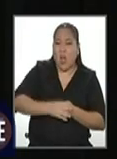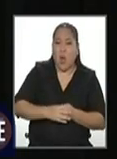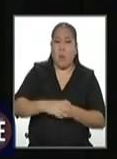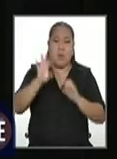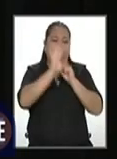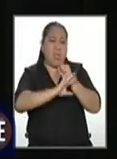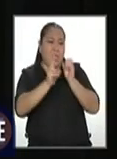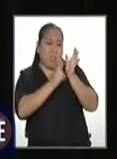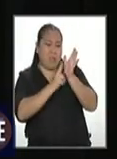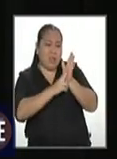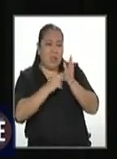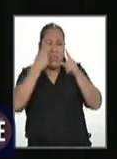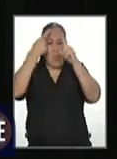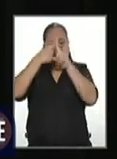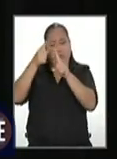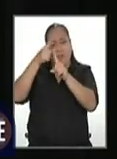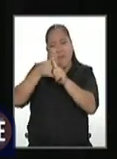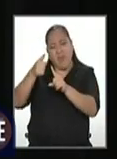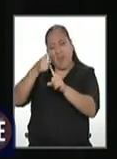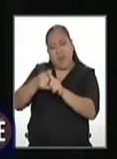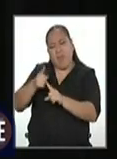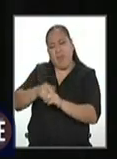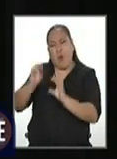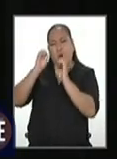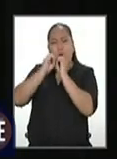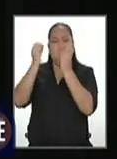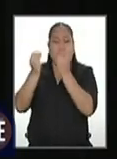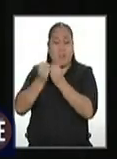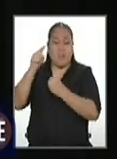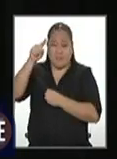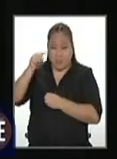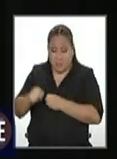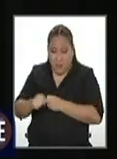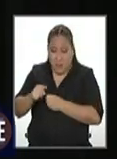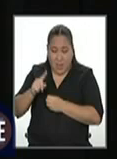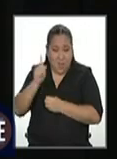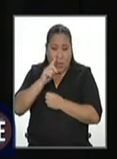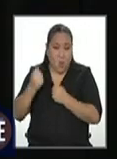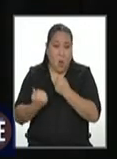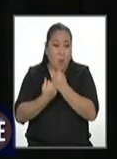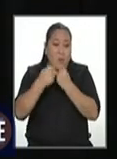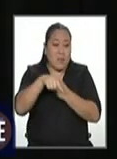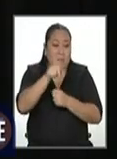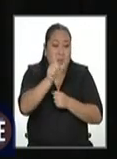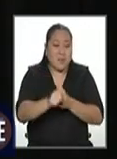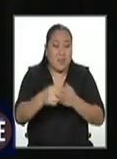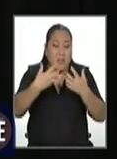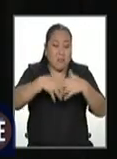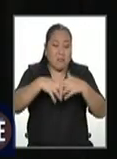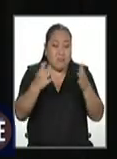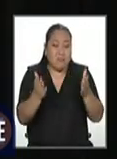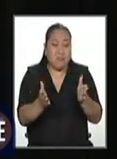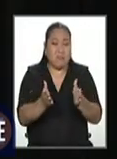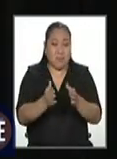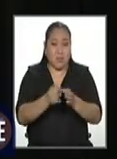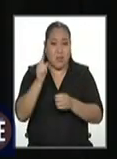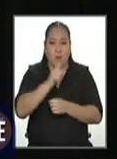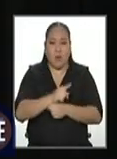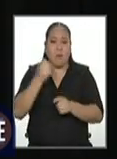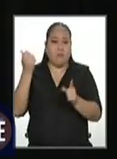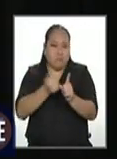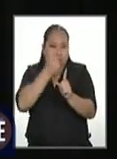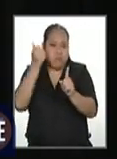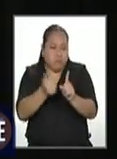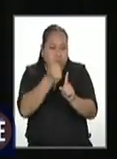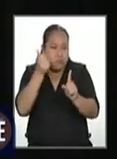una serie de instituciones que tienen que apoyar a aquel que emprende y no tienen que estar